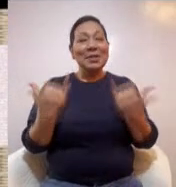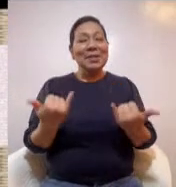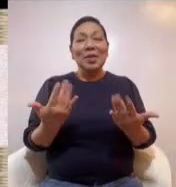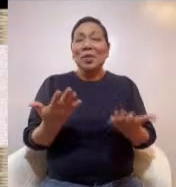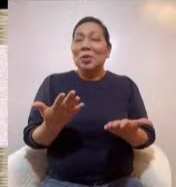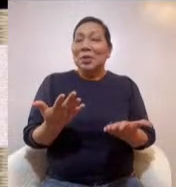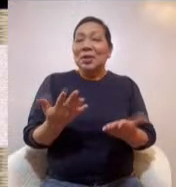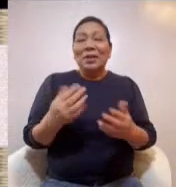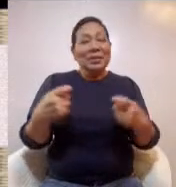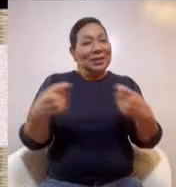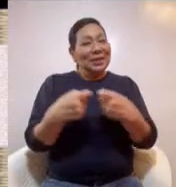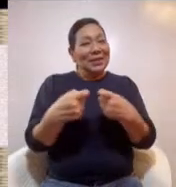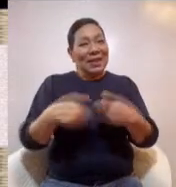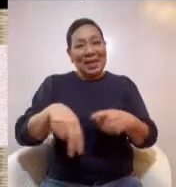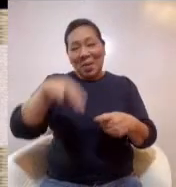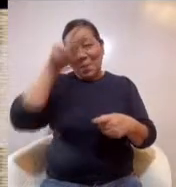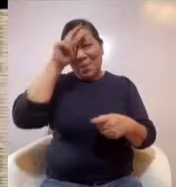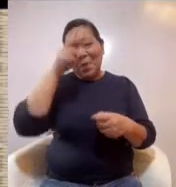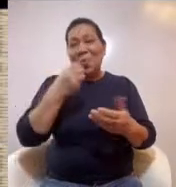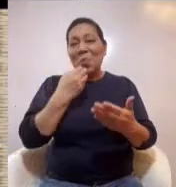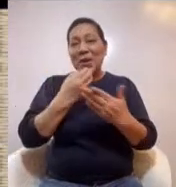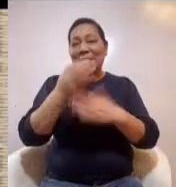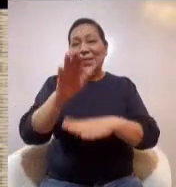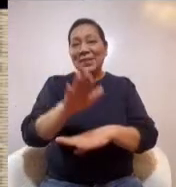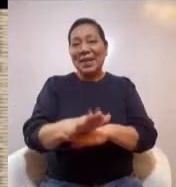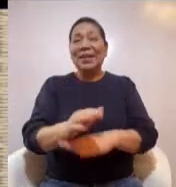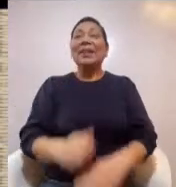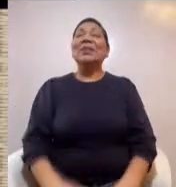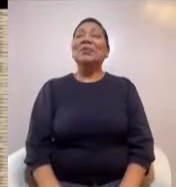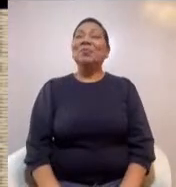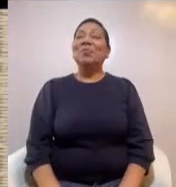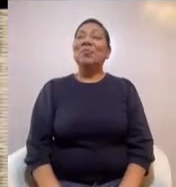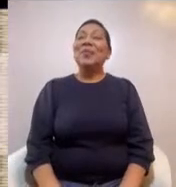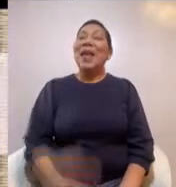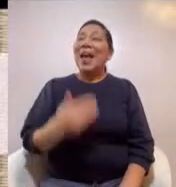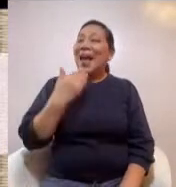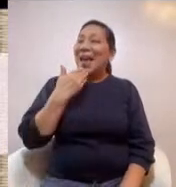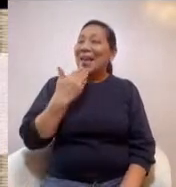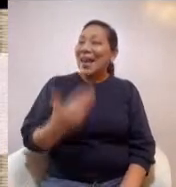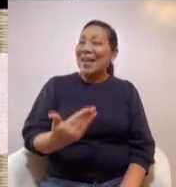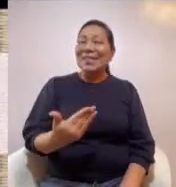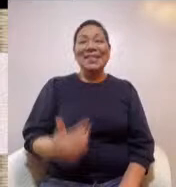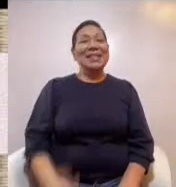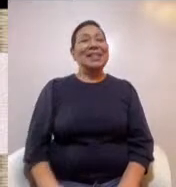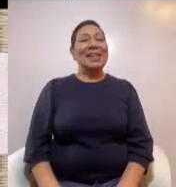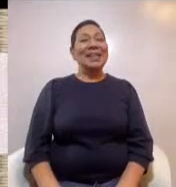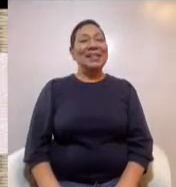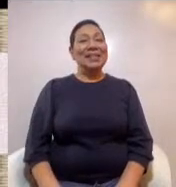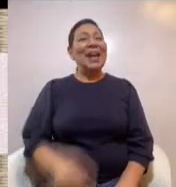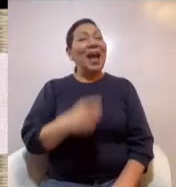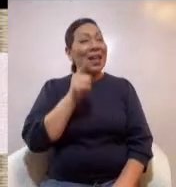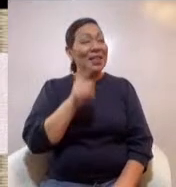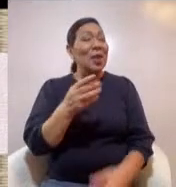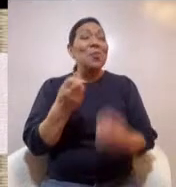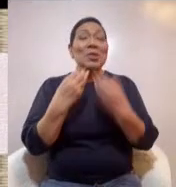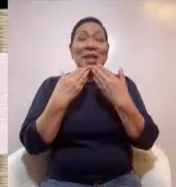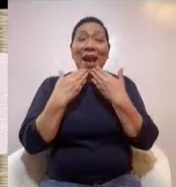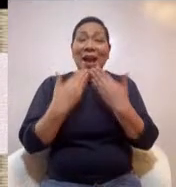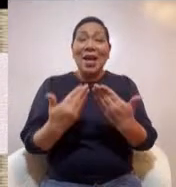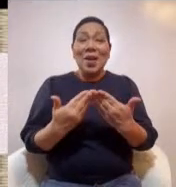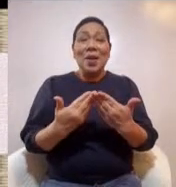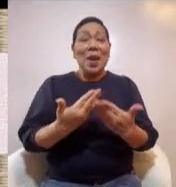por estar, aunque solo virtualmente, en Perú. Buenas tardes. Buenas tardes, María Candelaria. Muchísimas gracias a